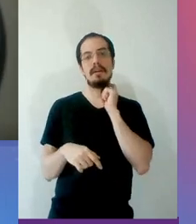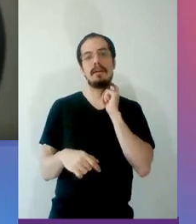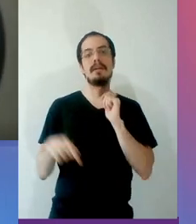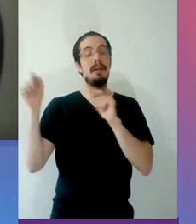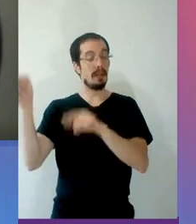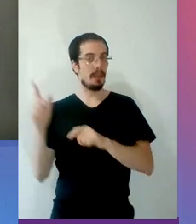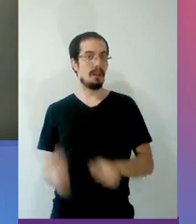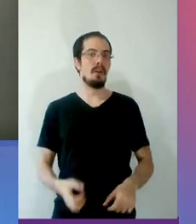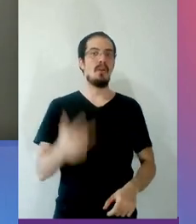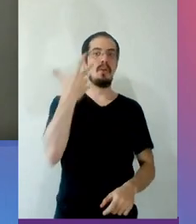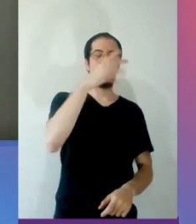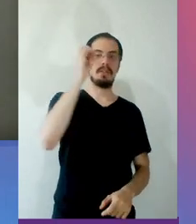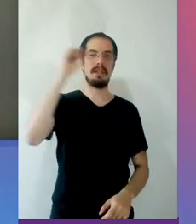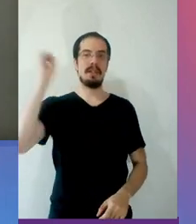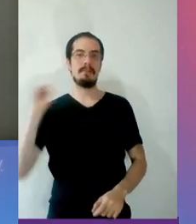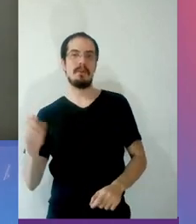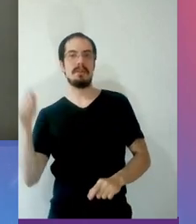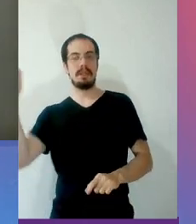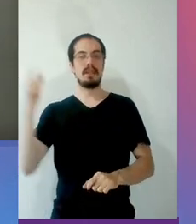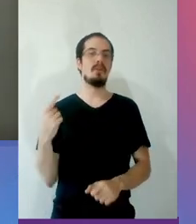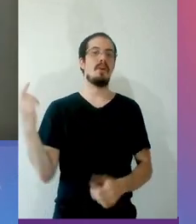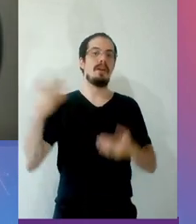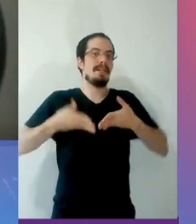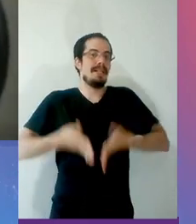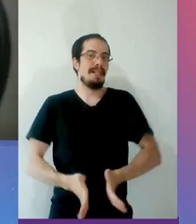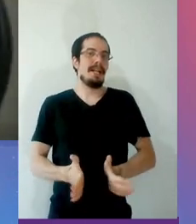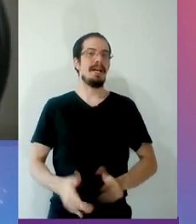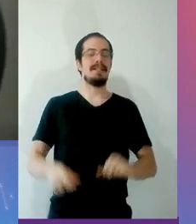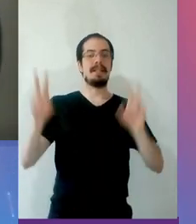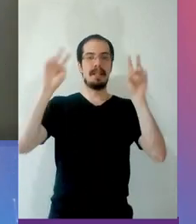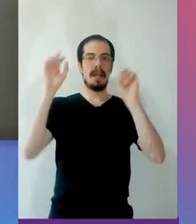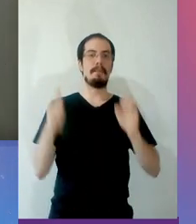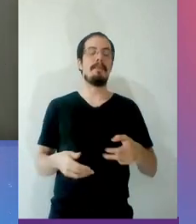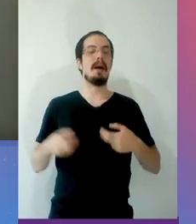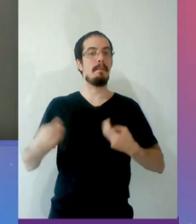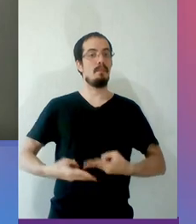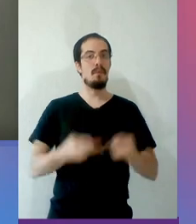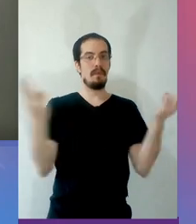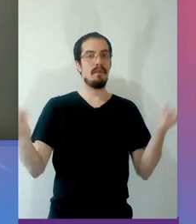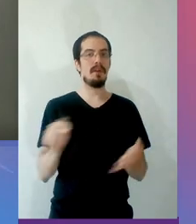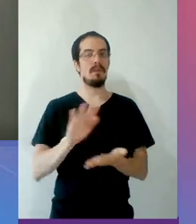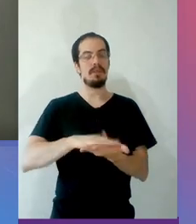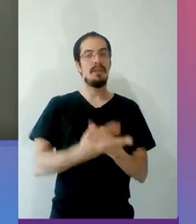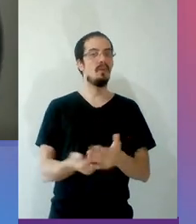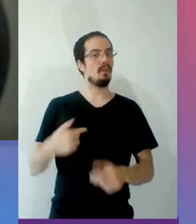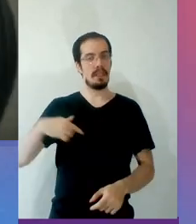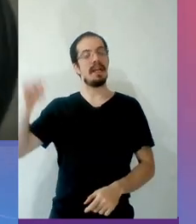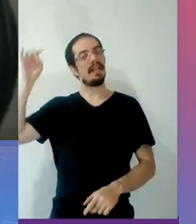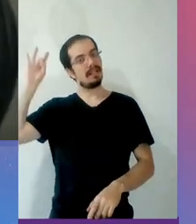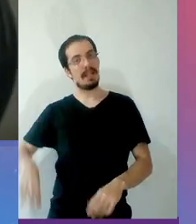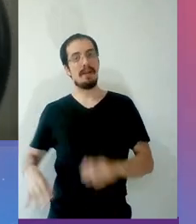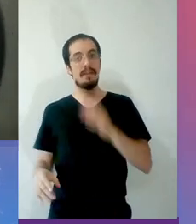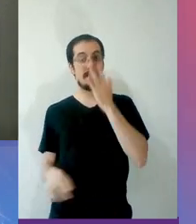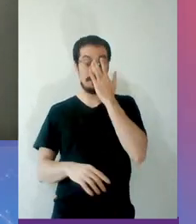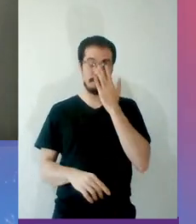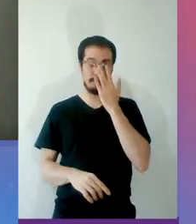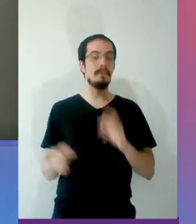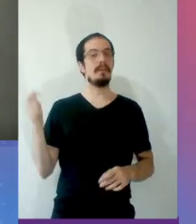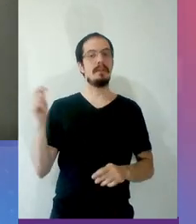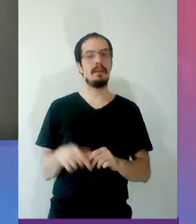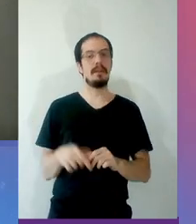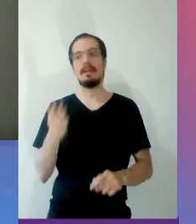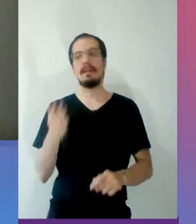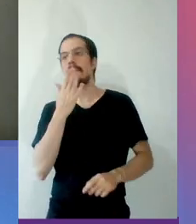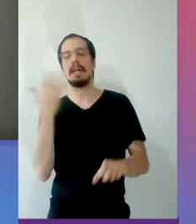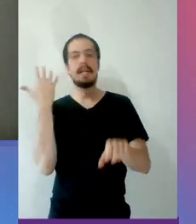salud, tiene gran parte de lo que aquí ya se ha hablado, no lo voy a repetir. También tiene un programa que se llama de apoyo